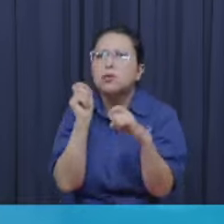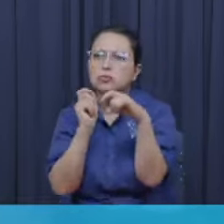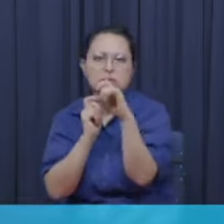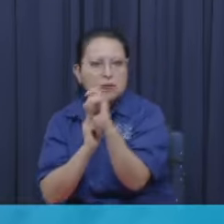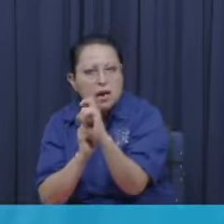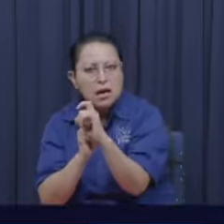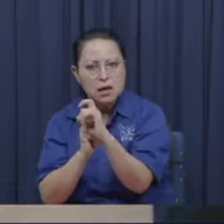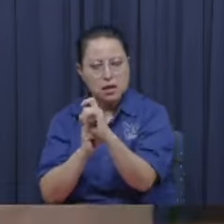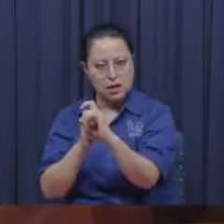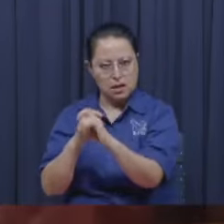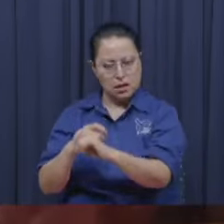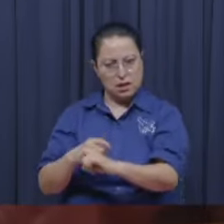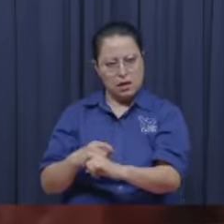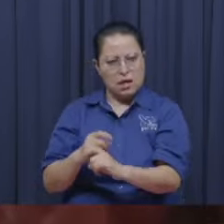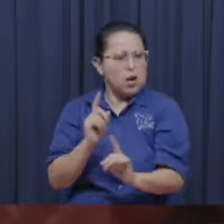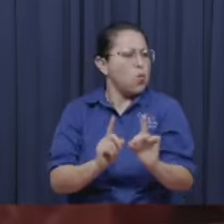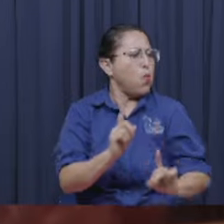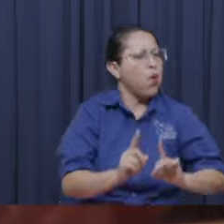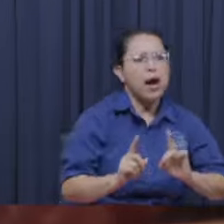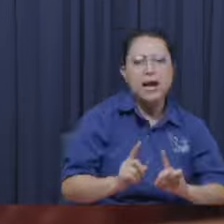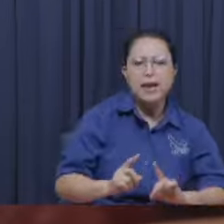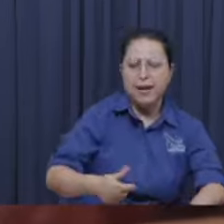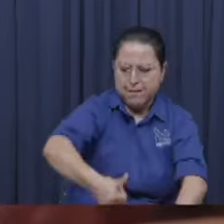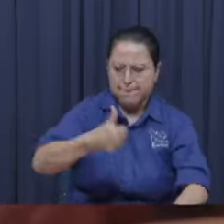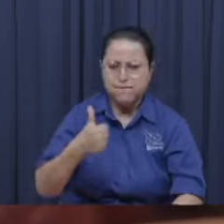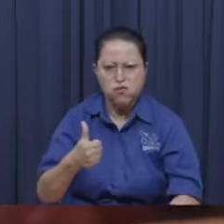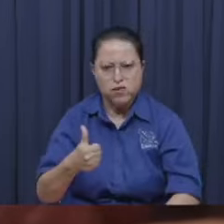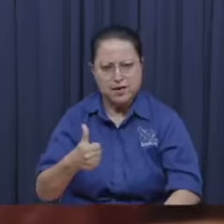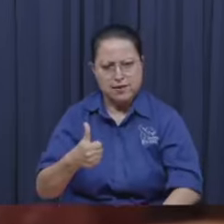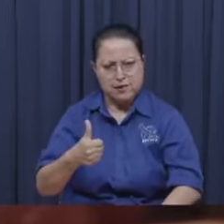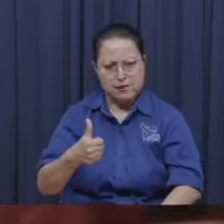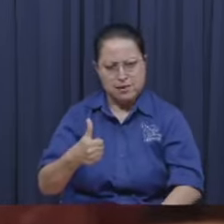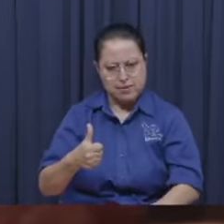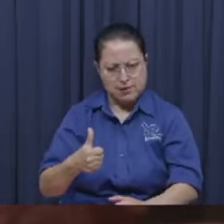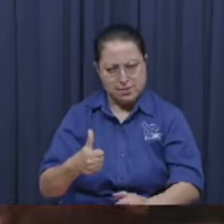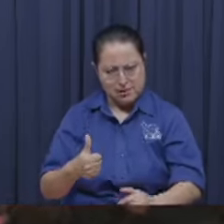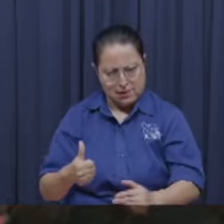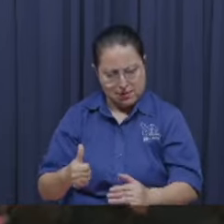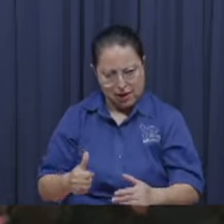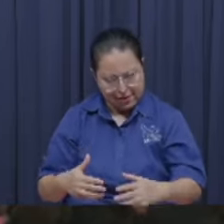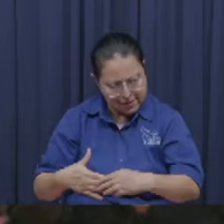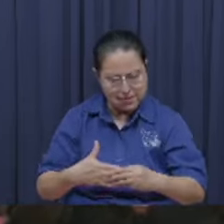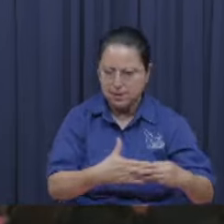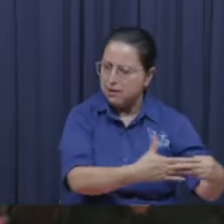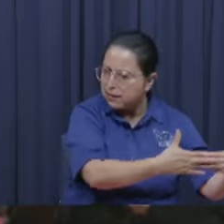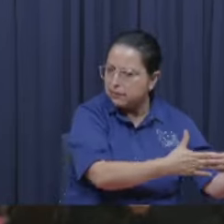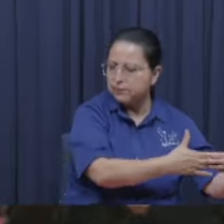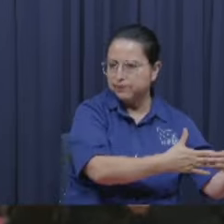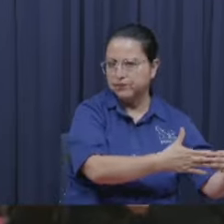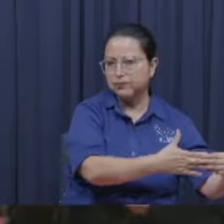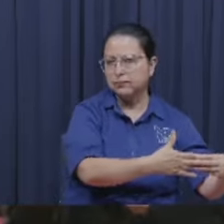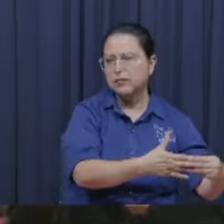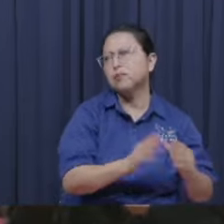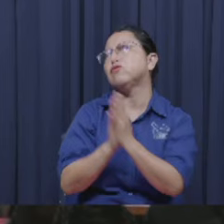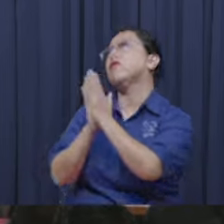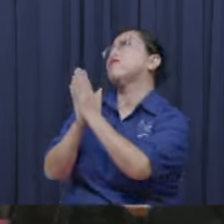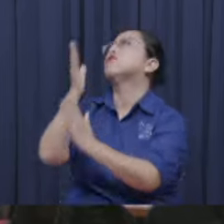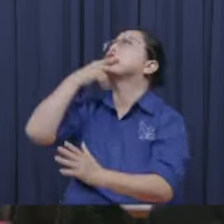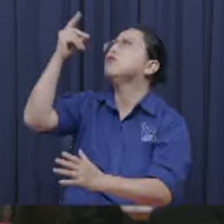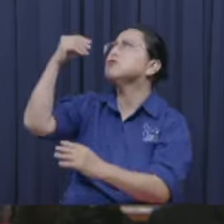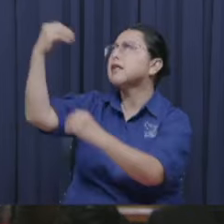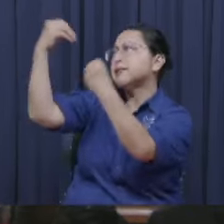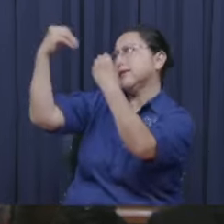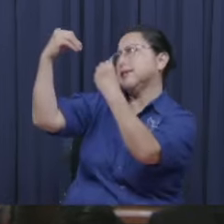sendas antiguas cuál es el buen camino y andad por él. Eso es lo que tenemos que hacer ahora, decir, vamos a ver, Señor, enséñame,